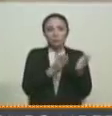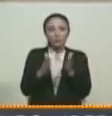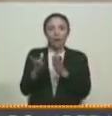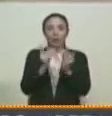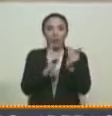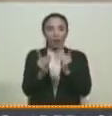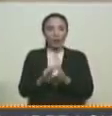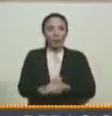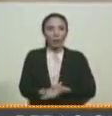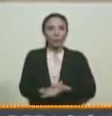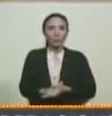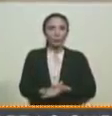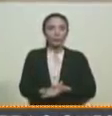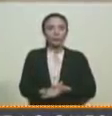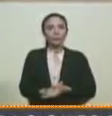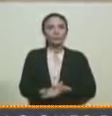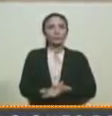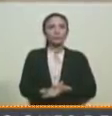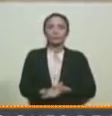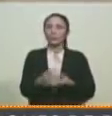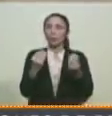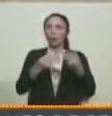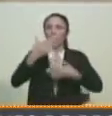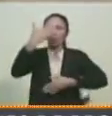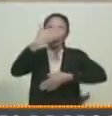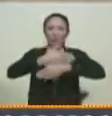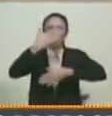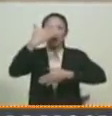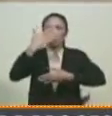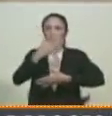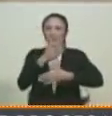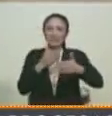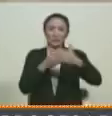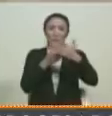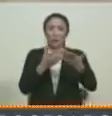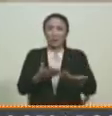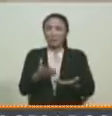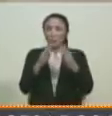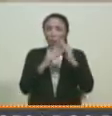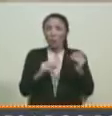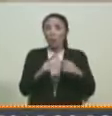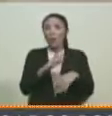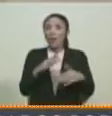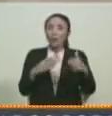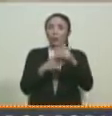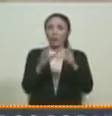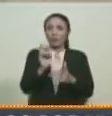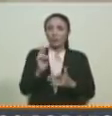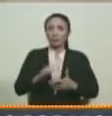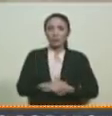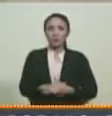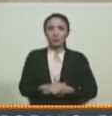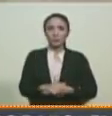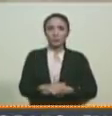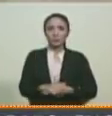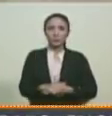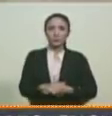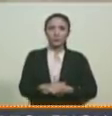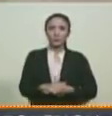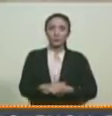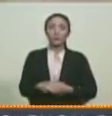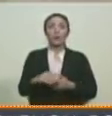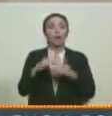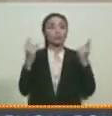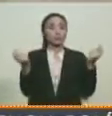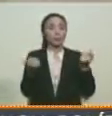el tema de la persecución, el bloqueo, las sanciones contra Venezuela, hay que colocarlo allí. y convertirlo en una gran